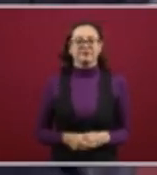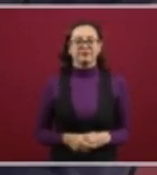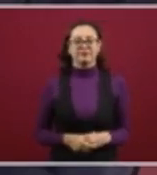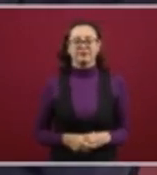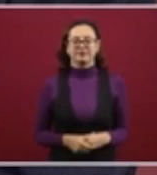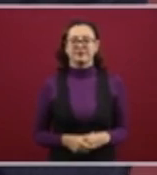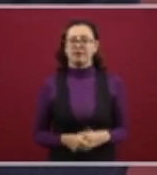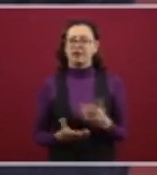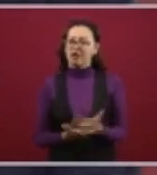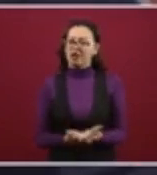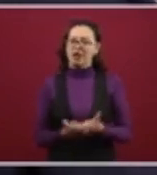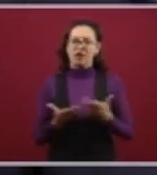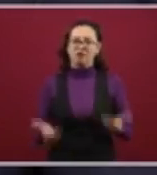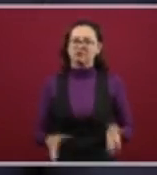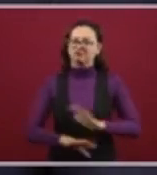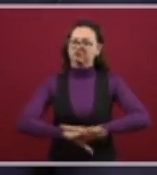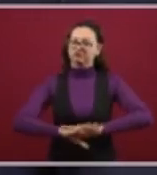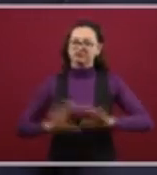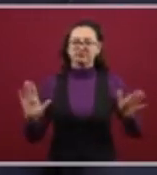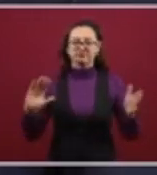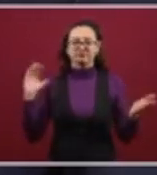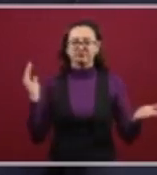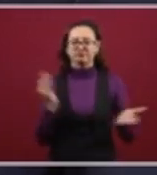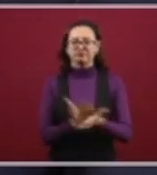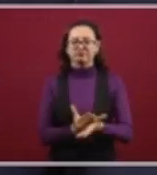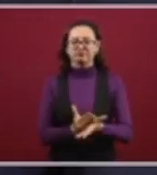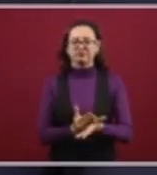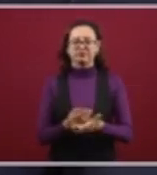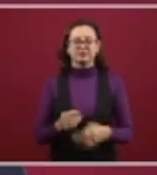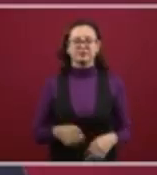Entonces eso se termina.